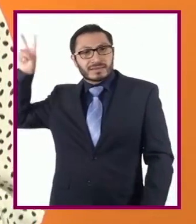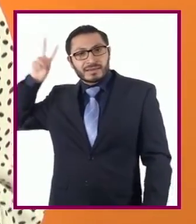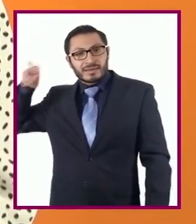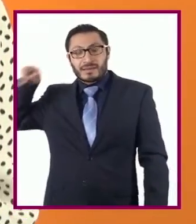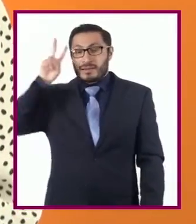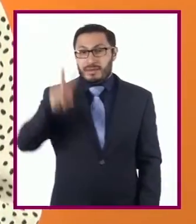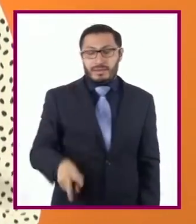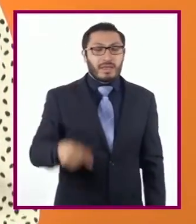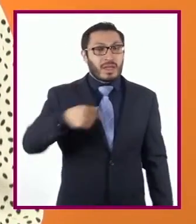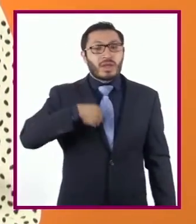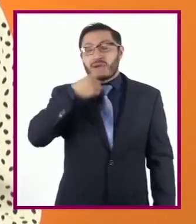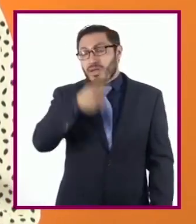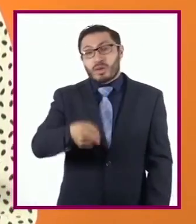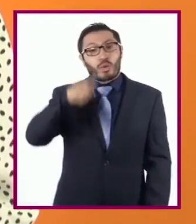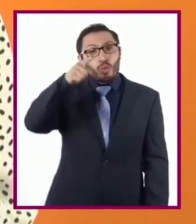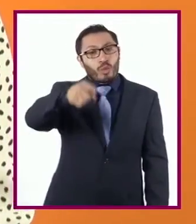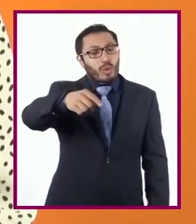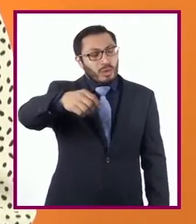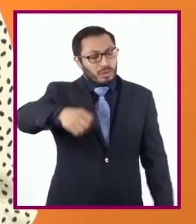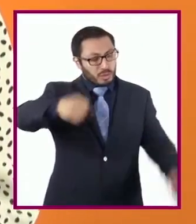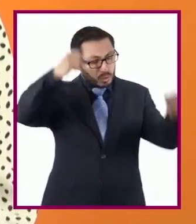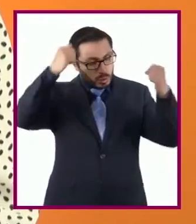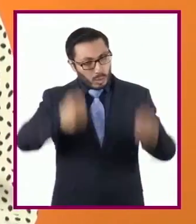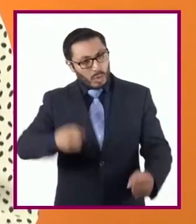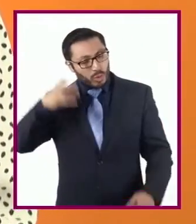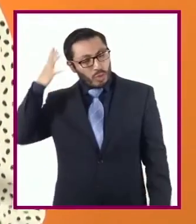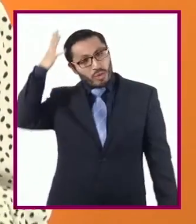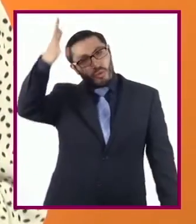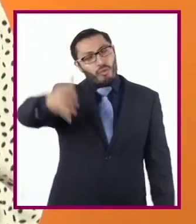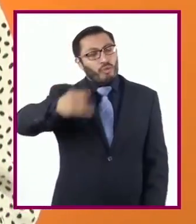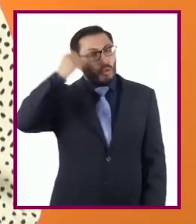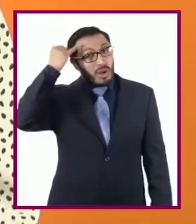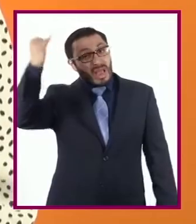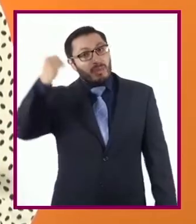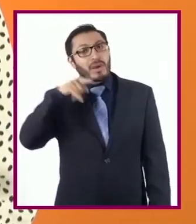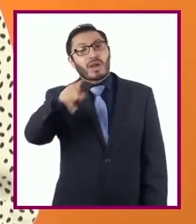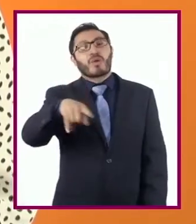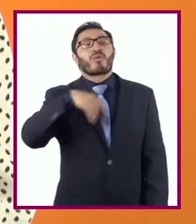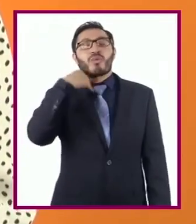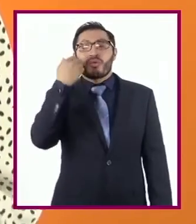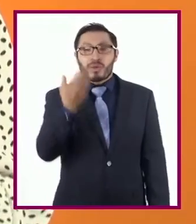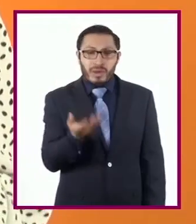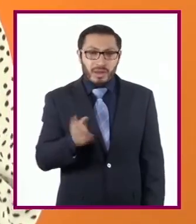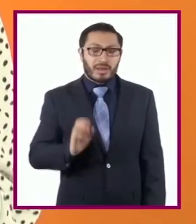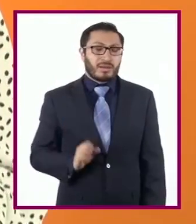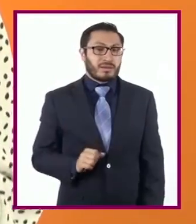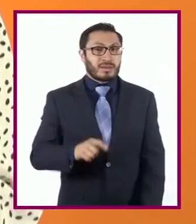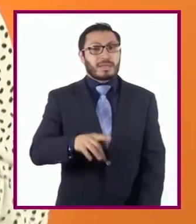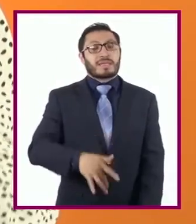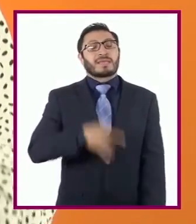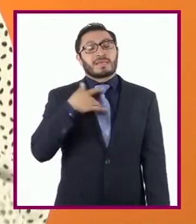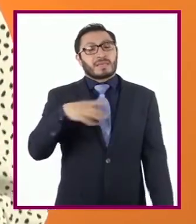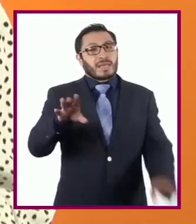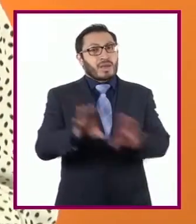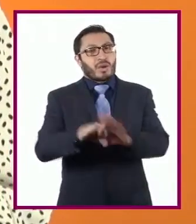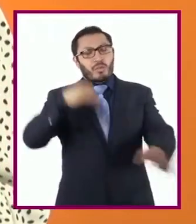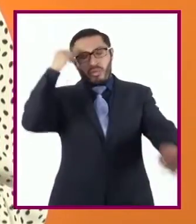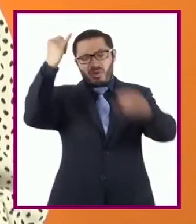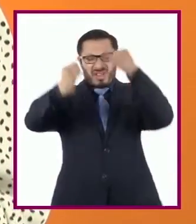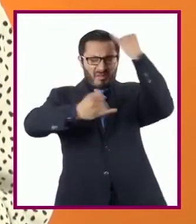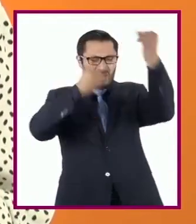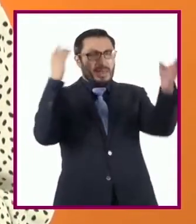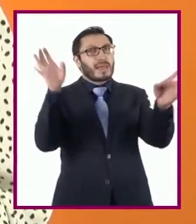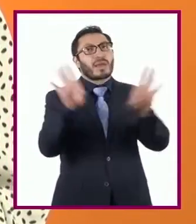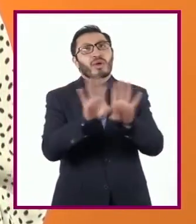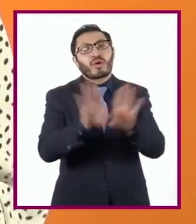diría, visualícense haciendo esto que les gusta. Sientan cómo sería ser esto o el otro, cómo sería